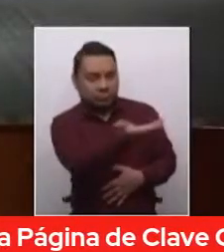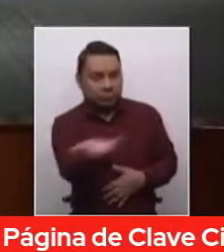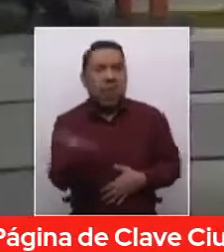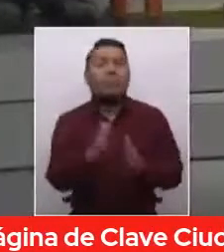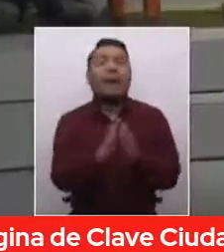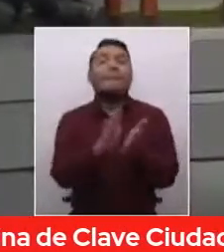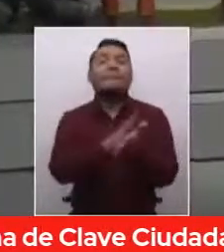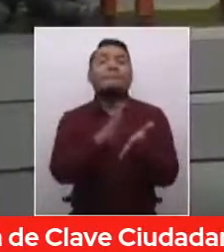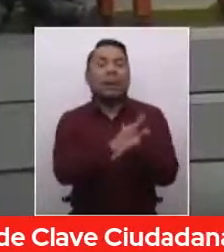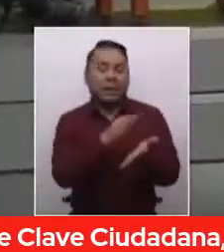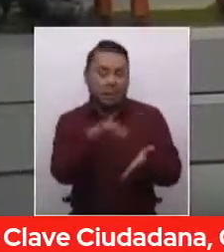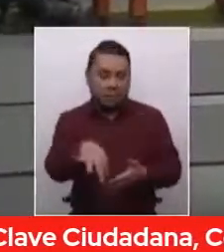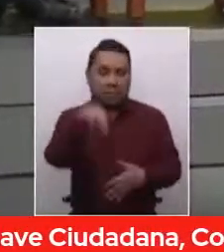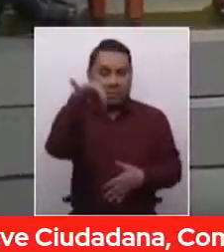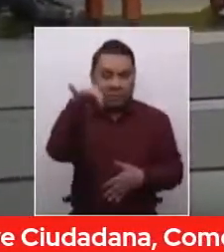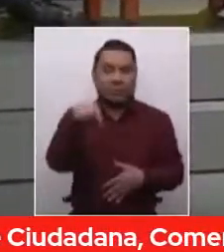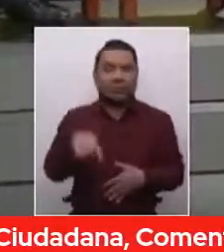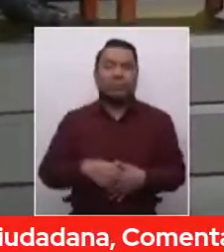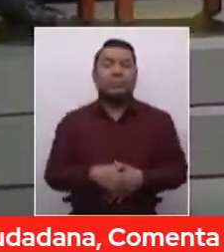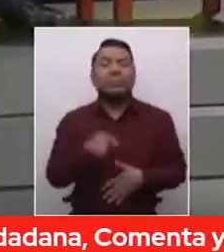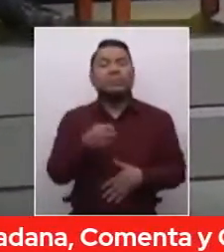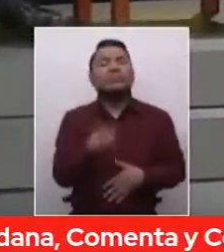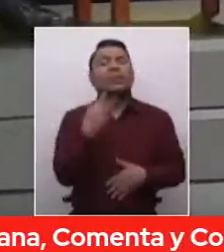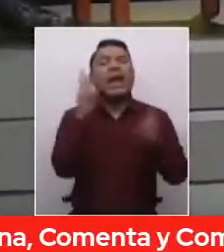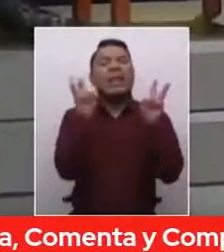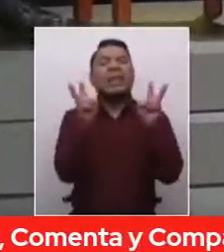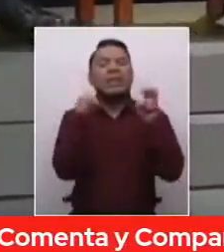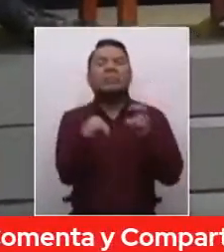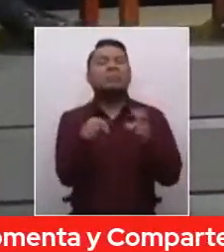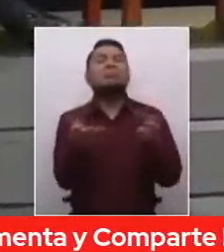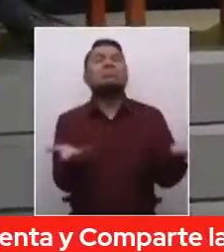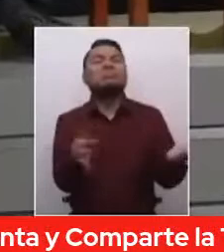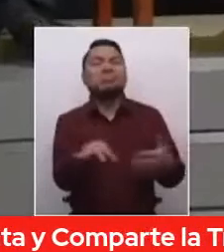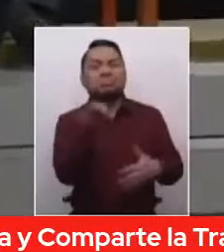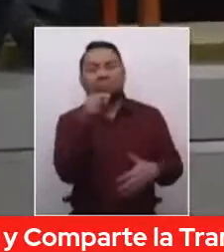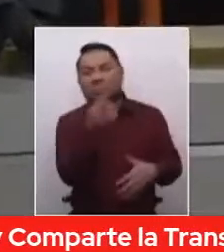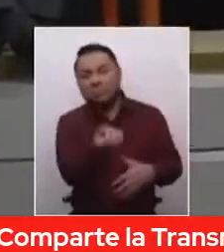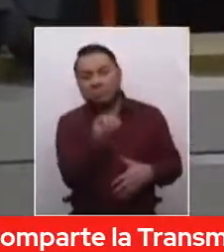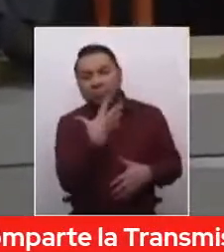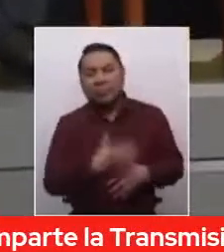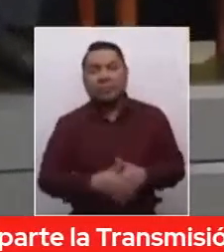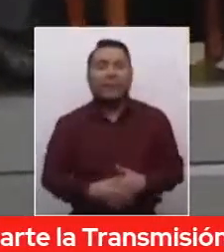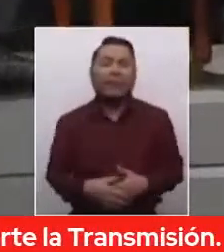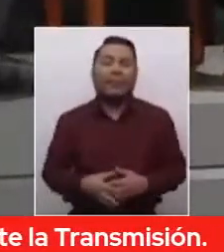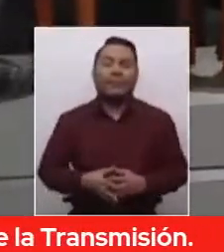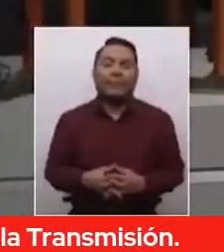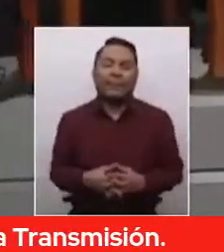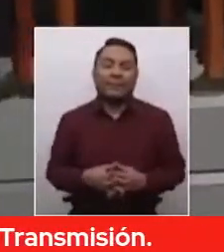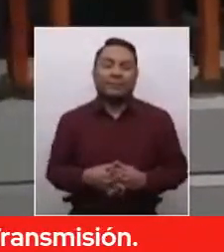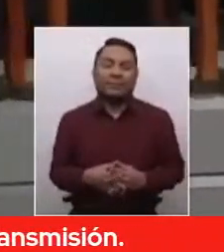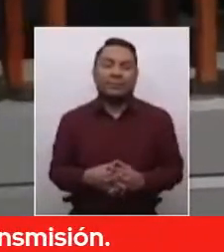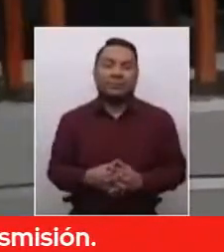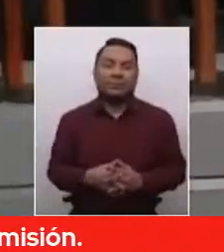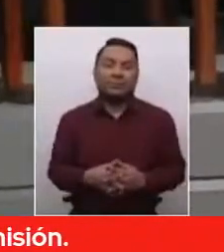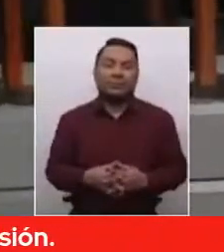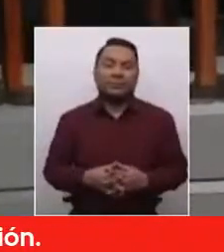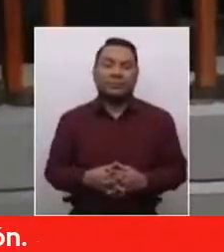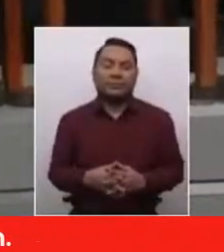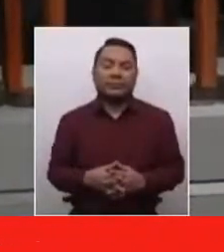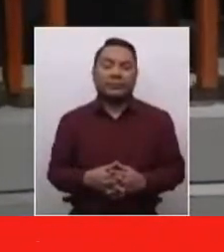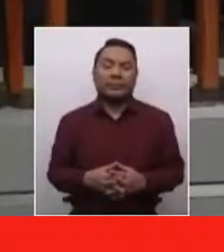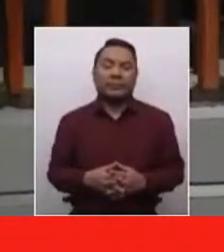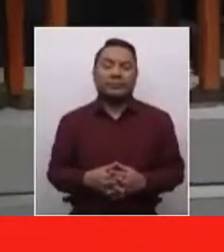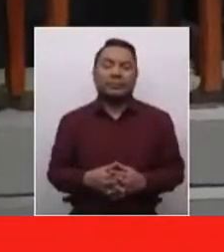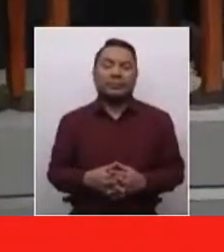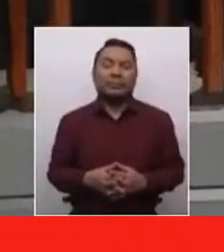extraiga un sobre e indíquenos cuáles son las áreas de las preguntas pertinentes de los aliados del